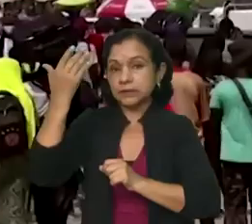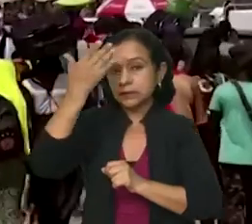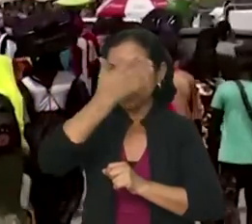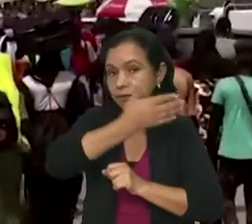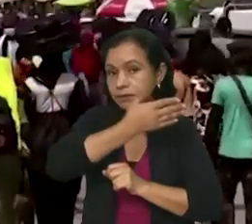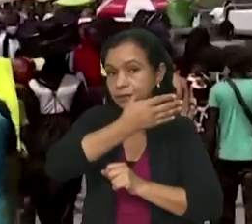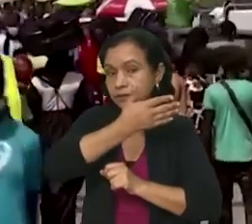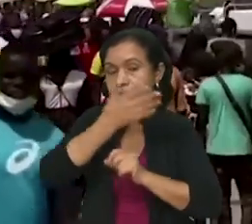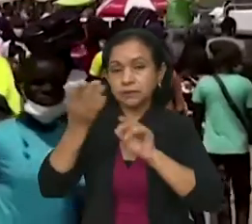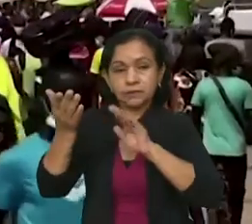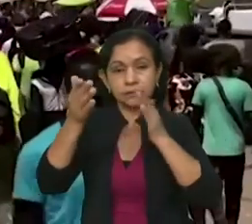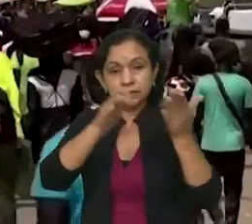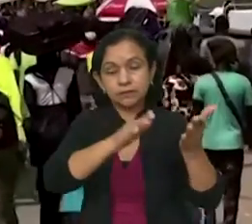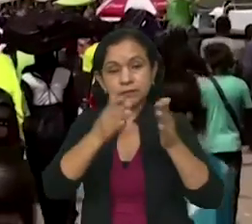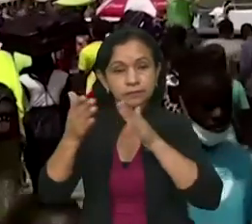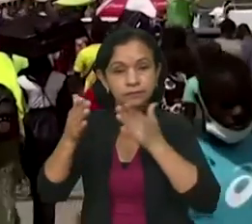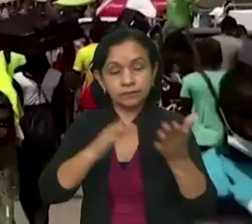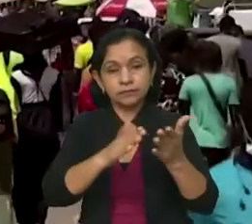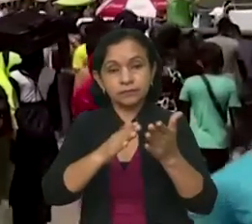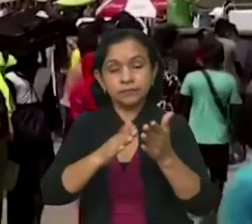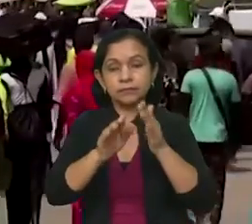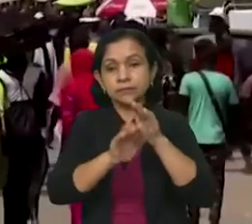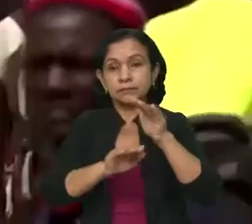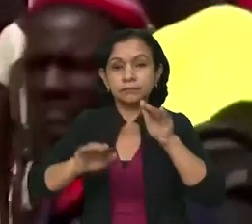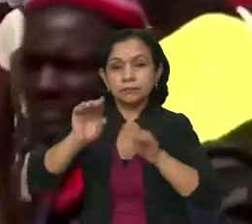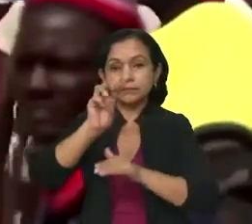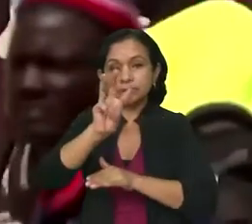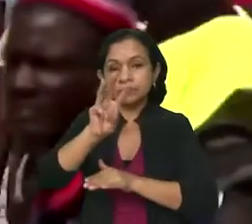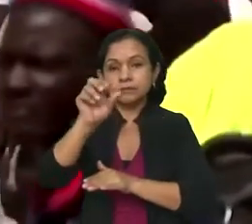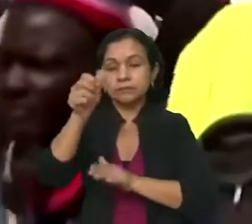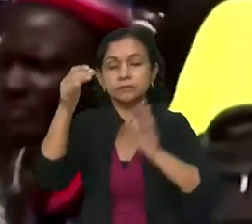de los que perdieron la vida debido al virus aumentó a